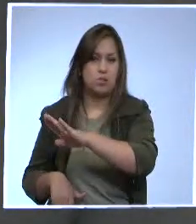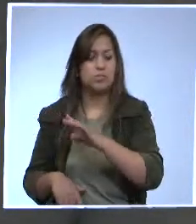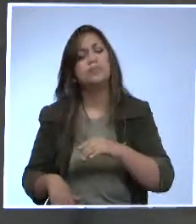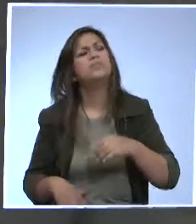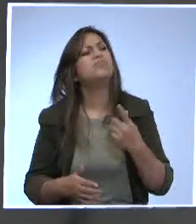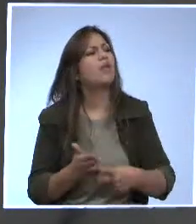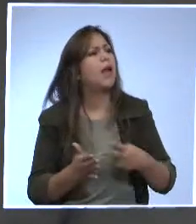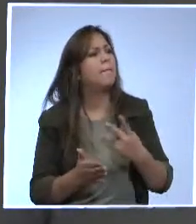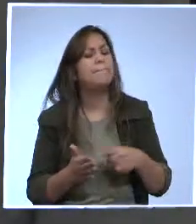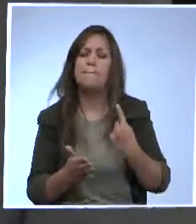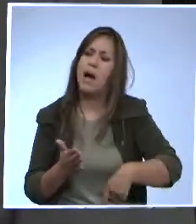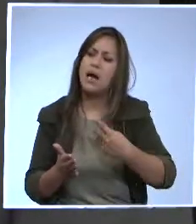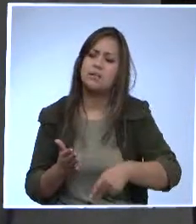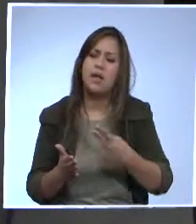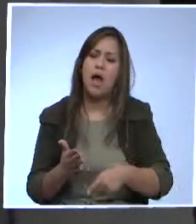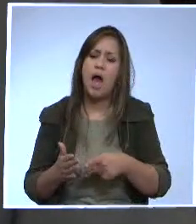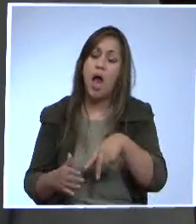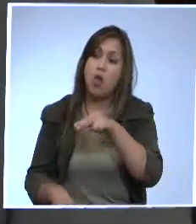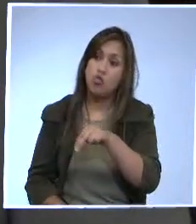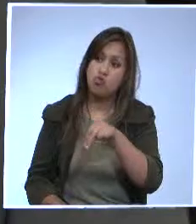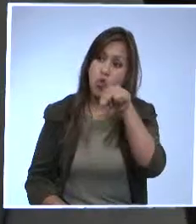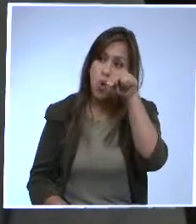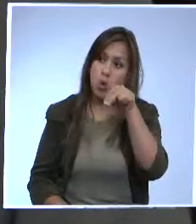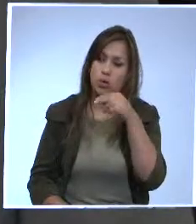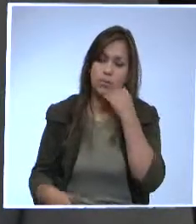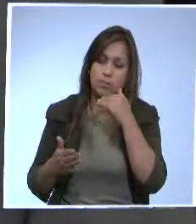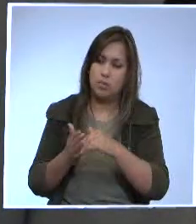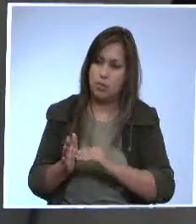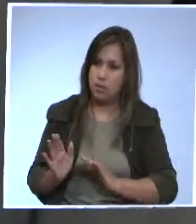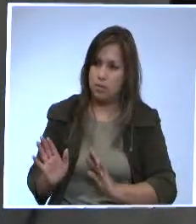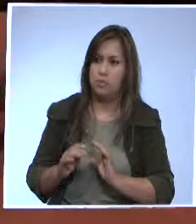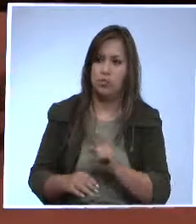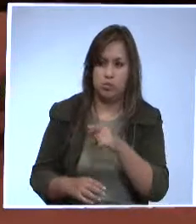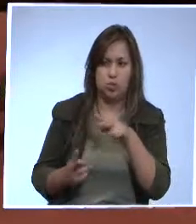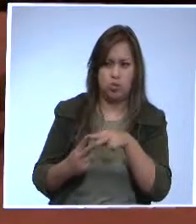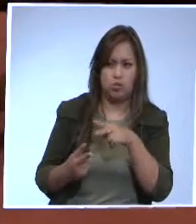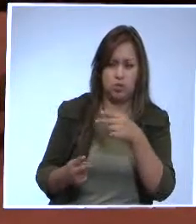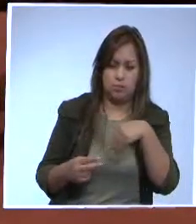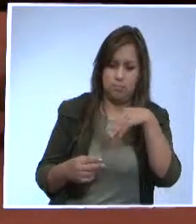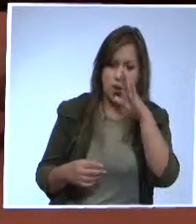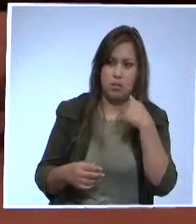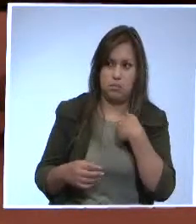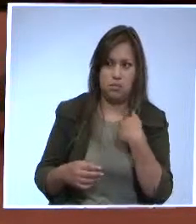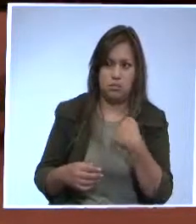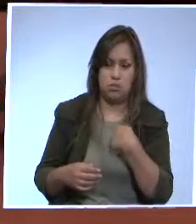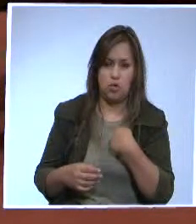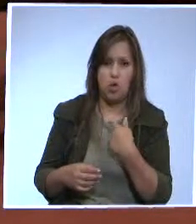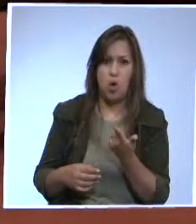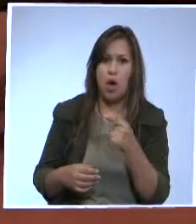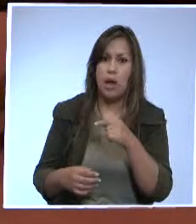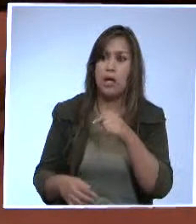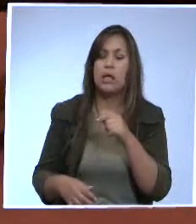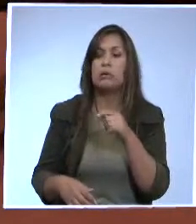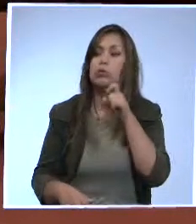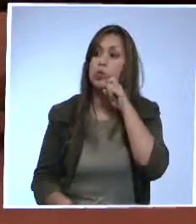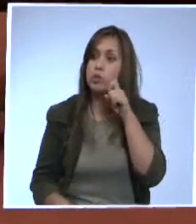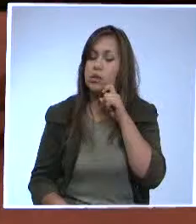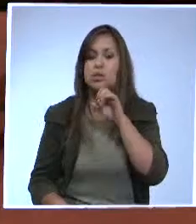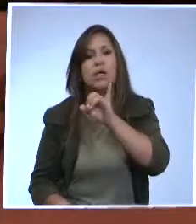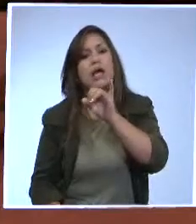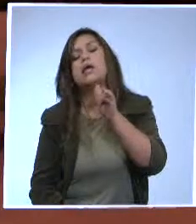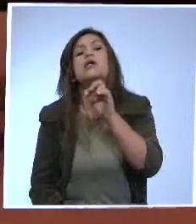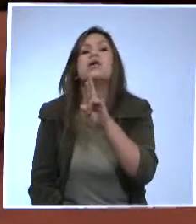norte que me parece tengo la impresión corrígeme usted que conoce más que yo que esas zonas y el norte es mucho más turística tenemos aquí aquí tenemos el